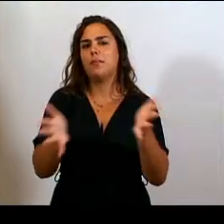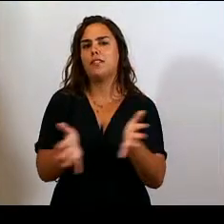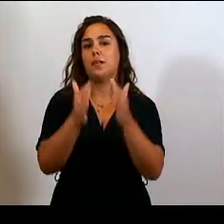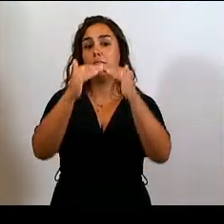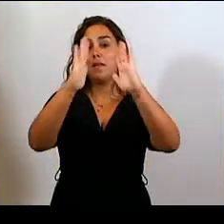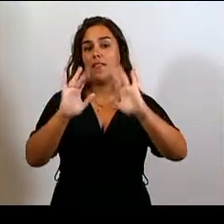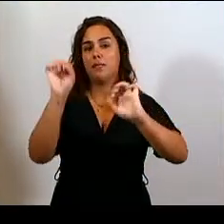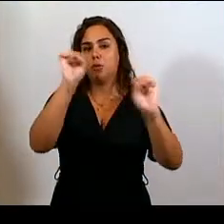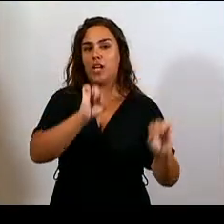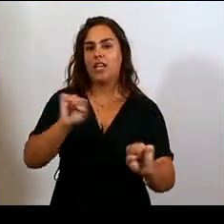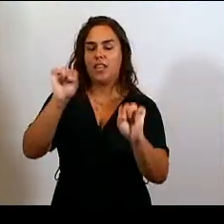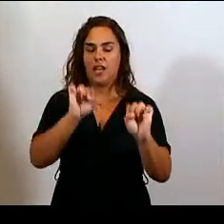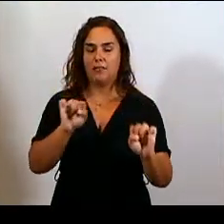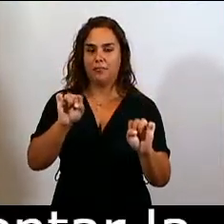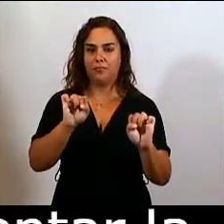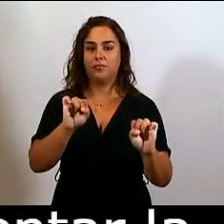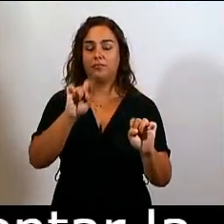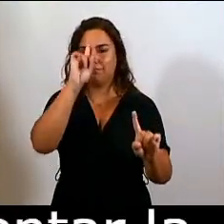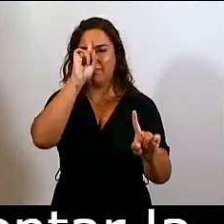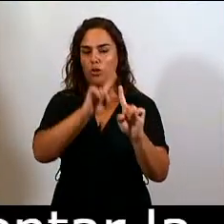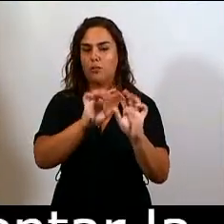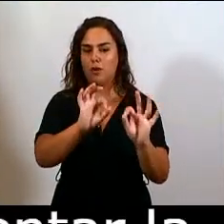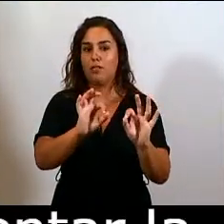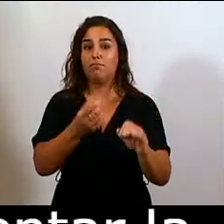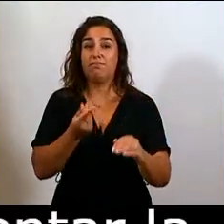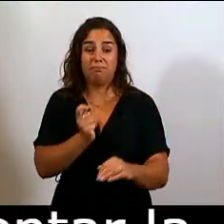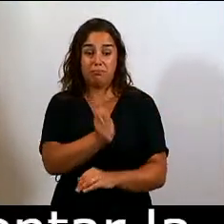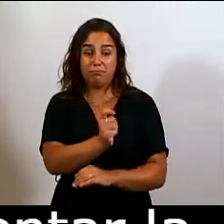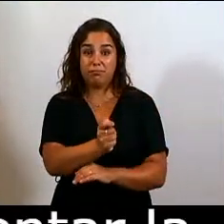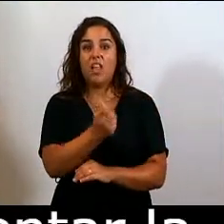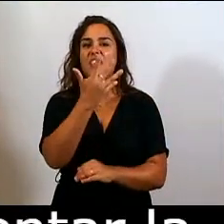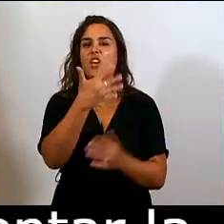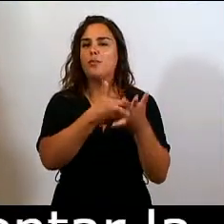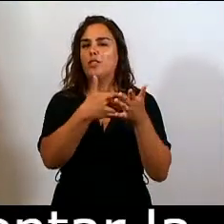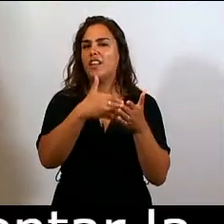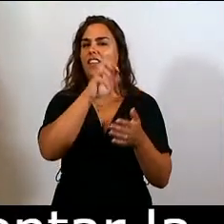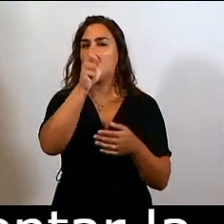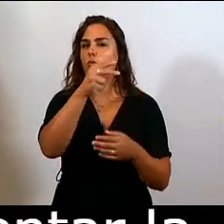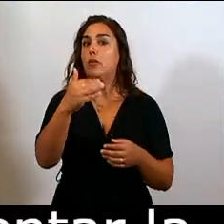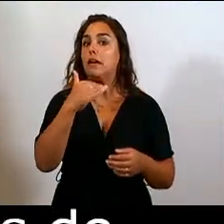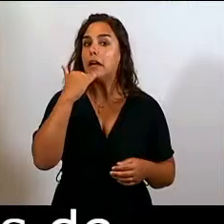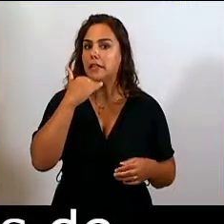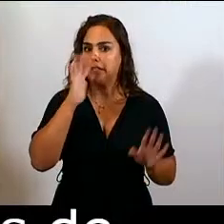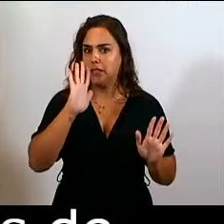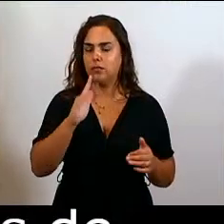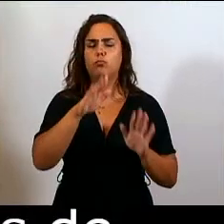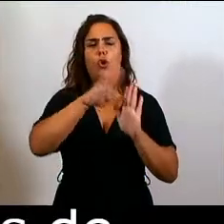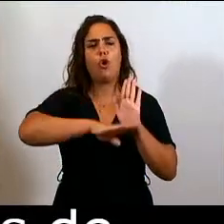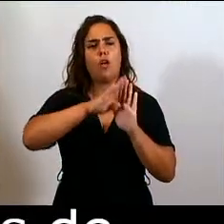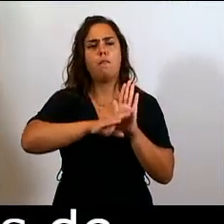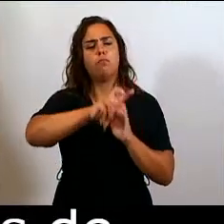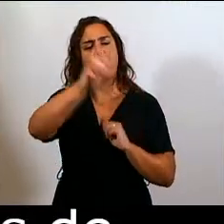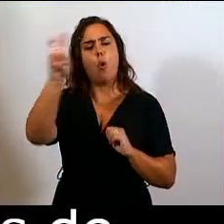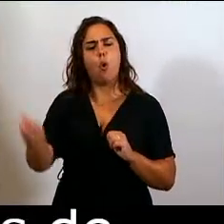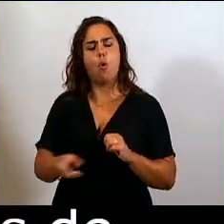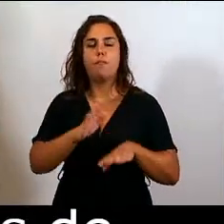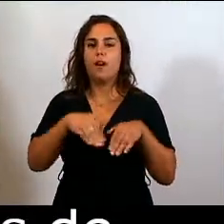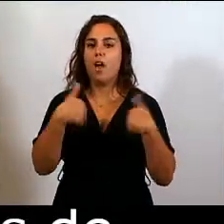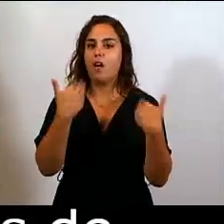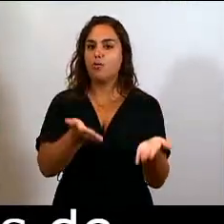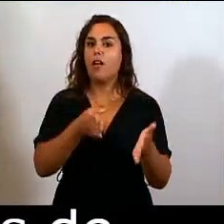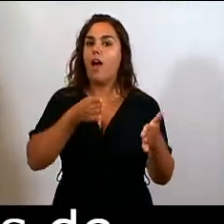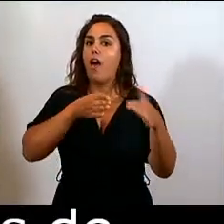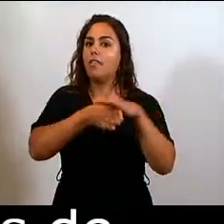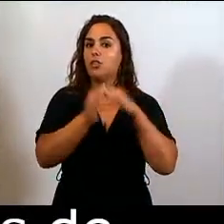protegida. Vamos a financiar, con casi 5 millones de euros, varios programas de ayudas para facilitar el acceso